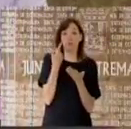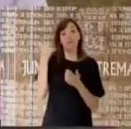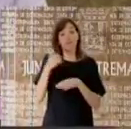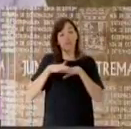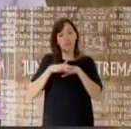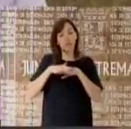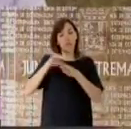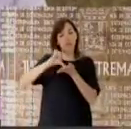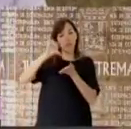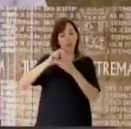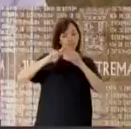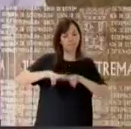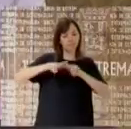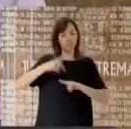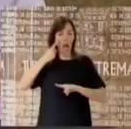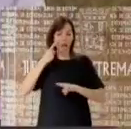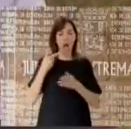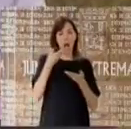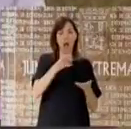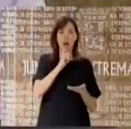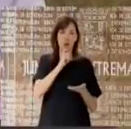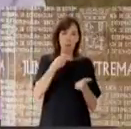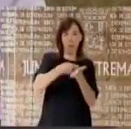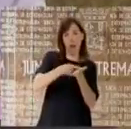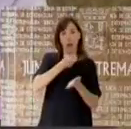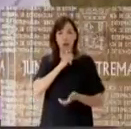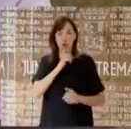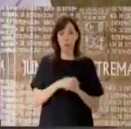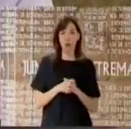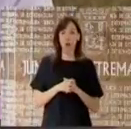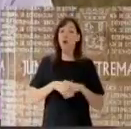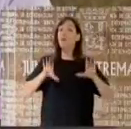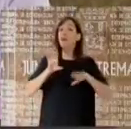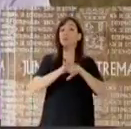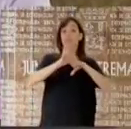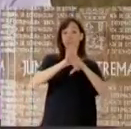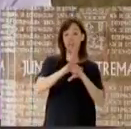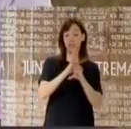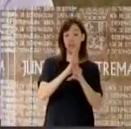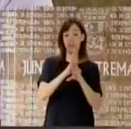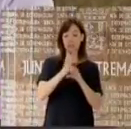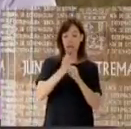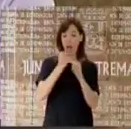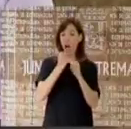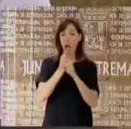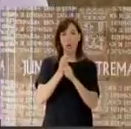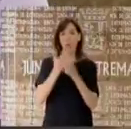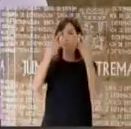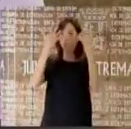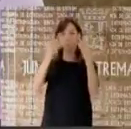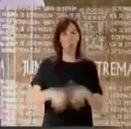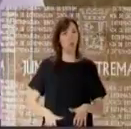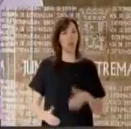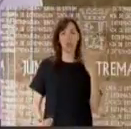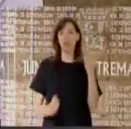valorar y ver cómo aporta. Pero el trabajo de la consejería se hace desde el mismo día siguiente